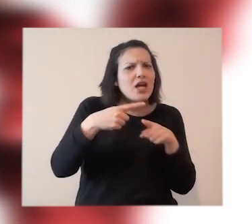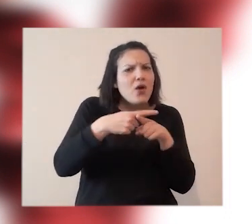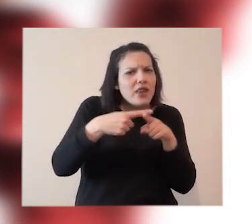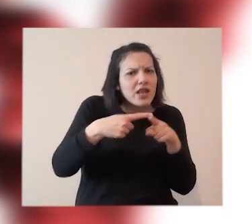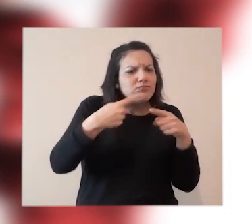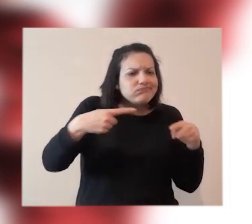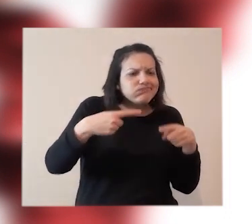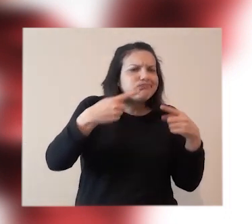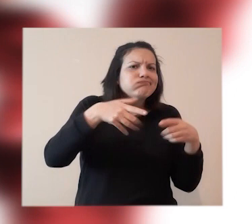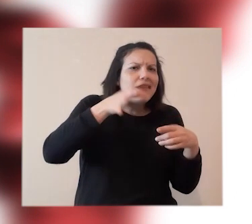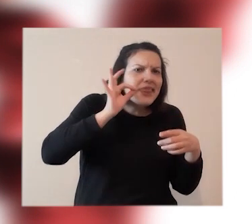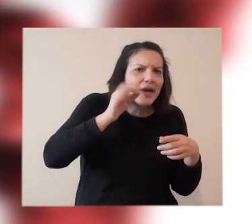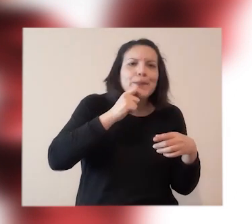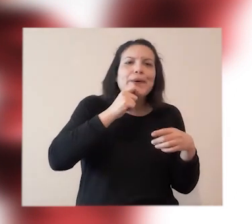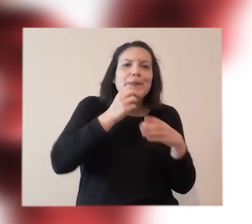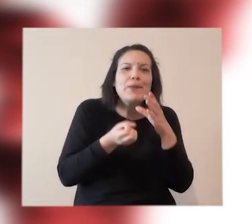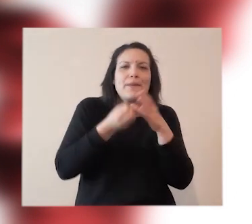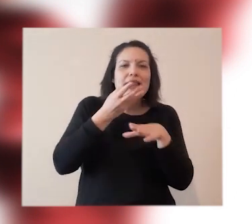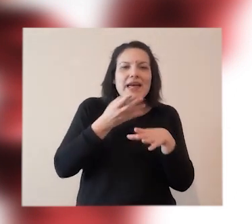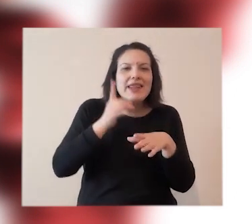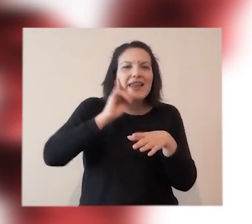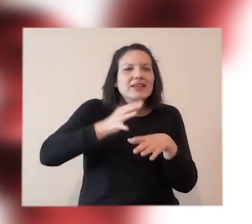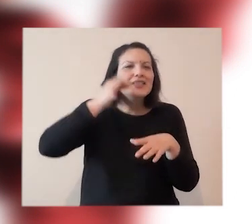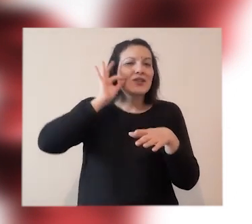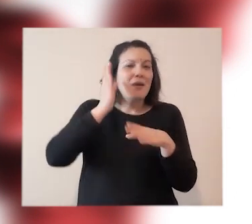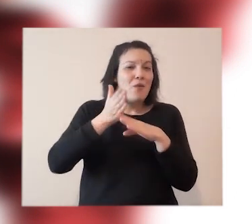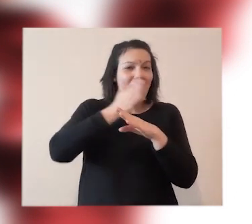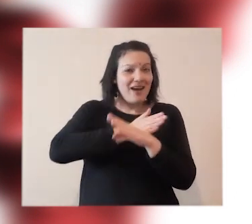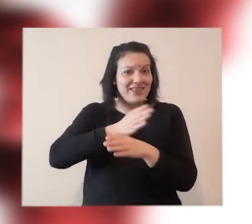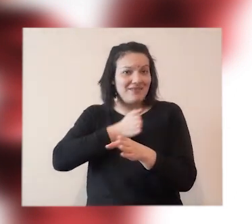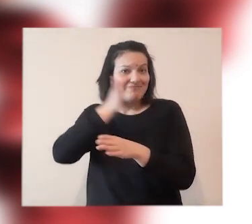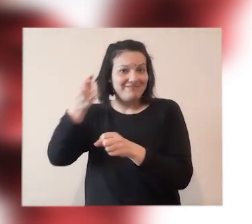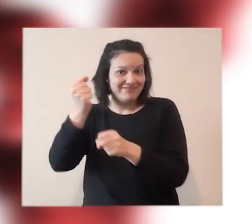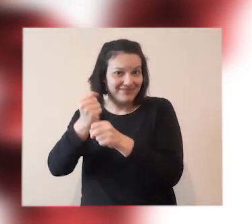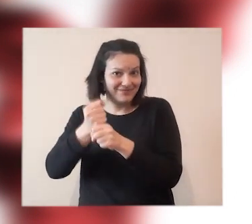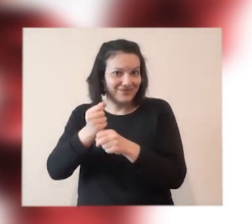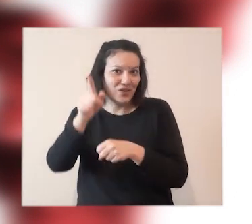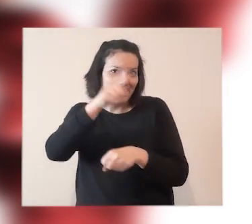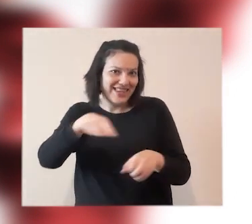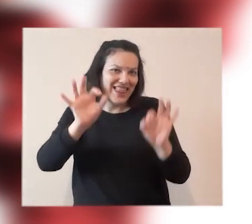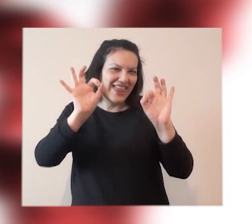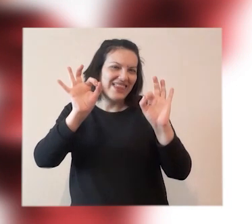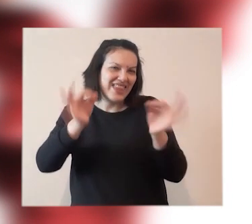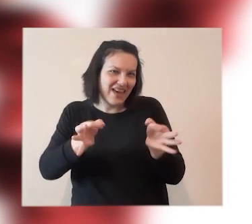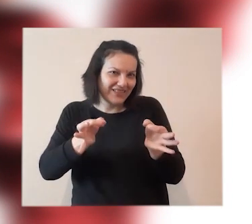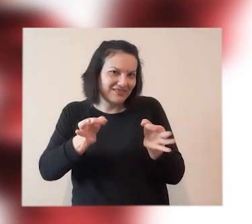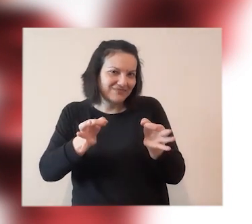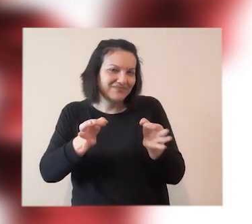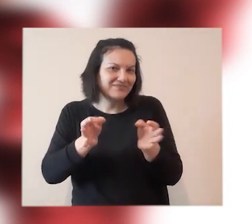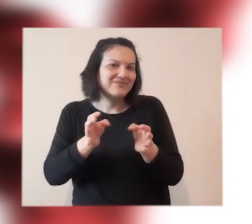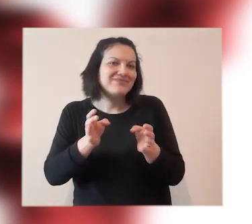cuando desayunamos a la mañana antes de salir a nuestro trabajo, porque como bueno, todos ya saben, estrictamente no